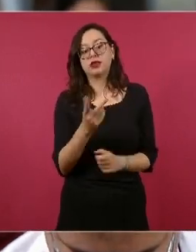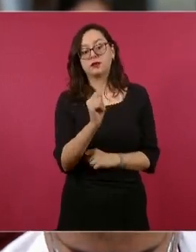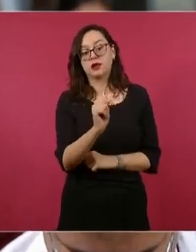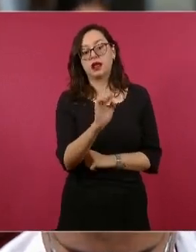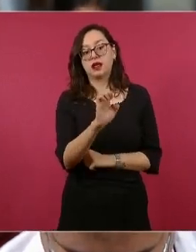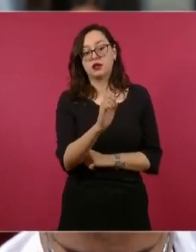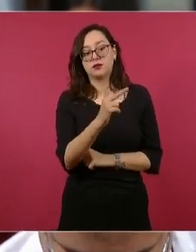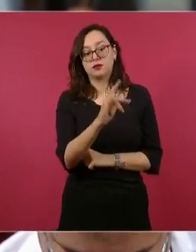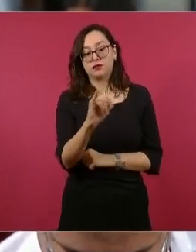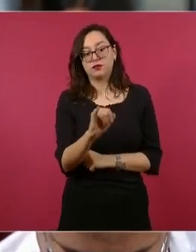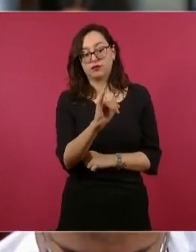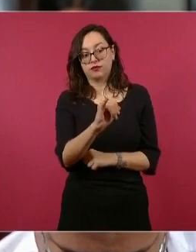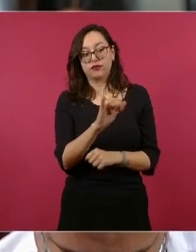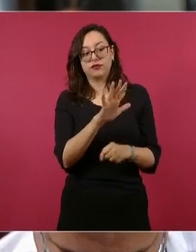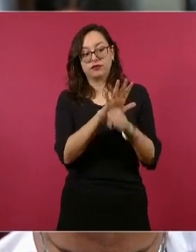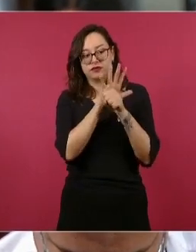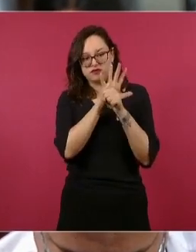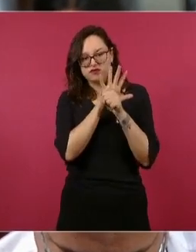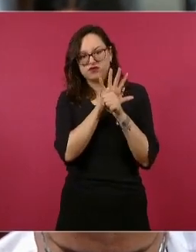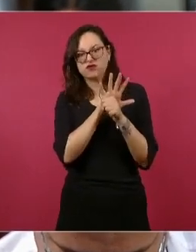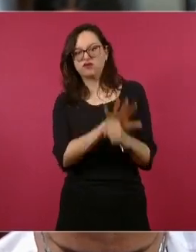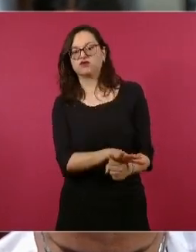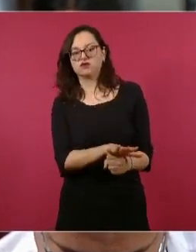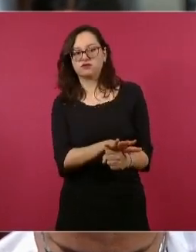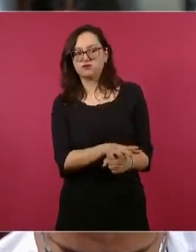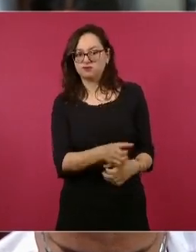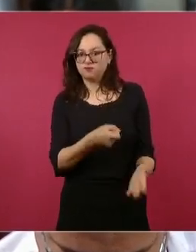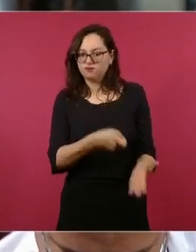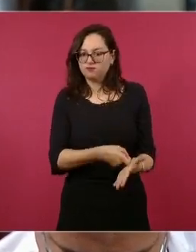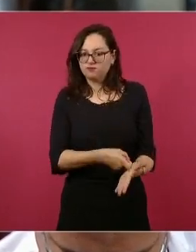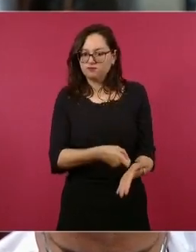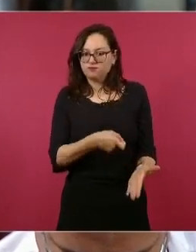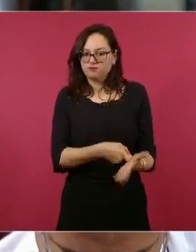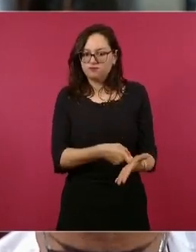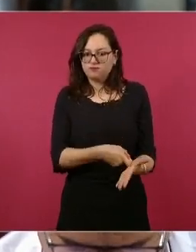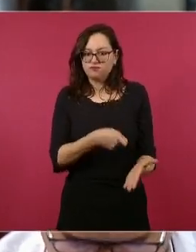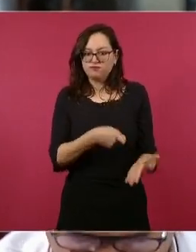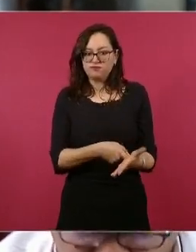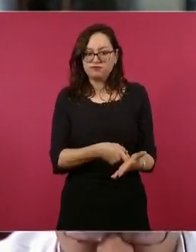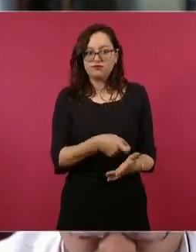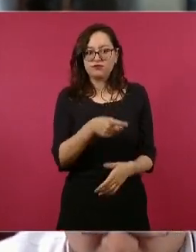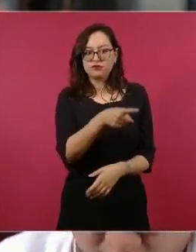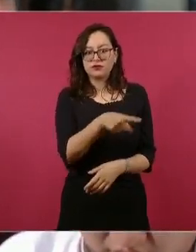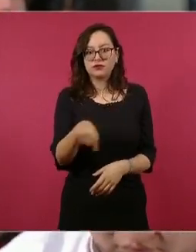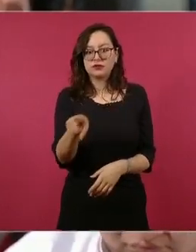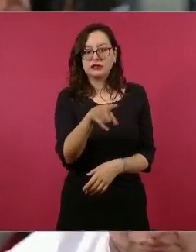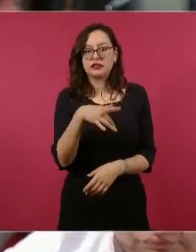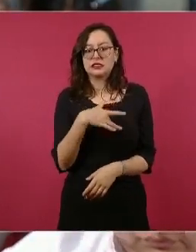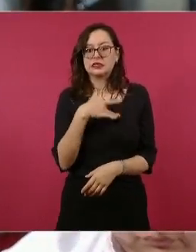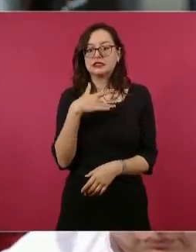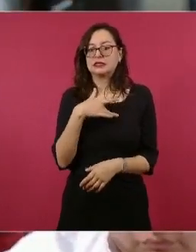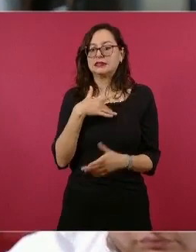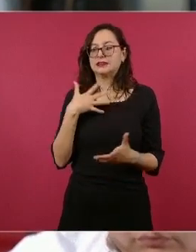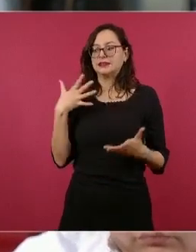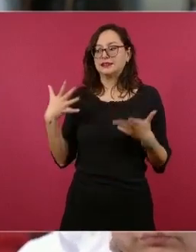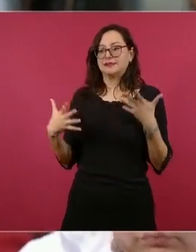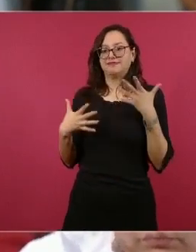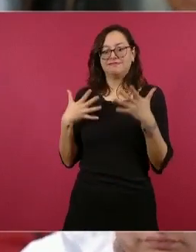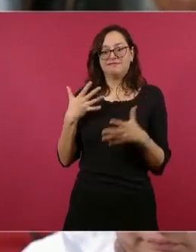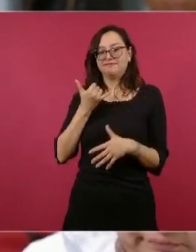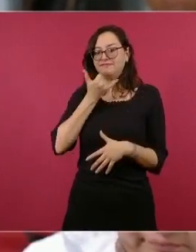tribunal electoral porque habían pues ya decidido que no podía seguirlos encabezando